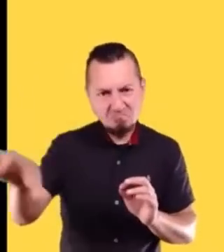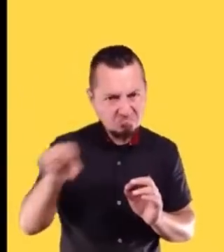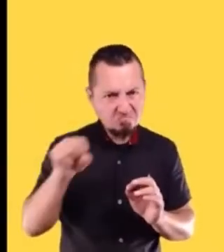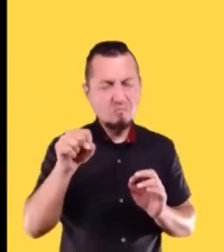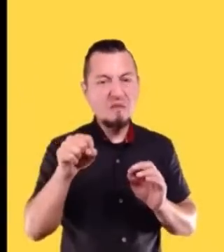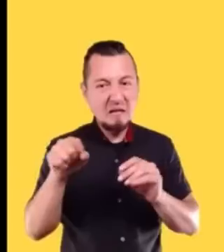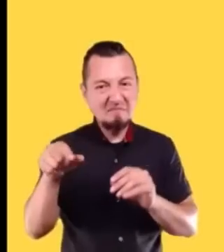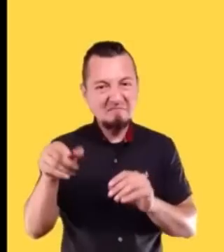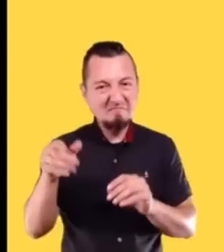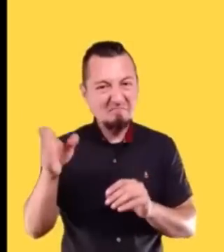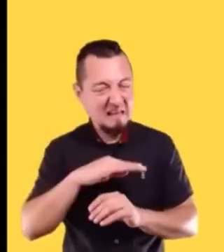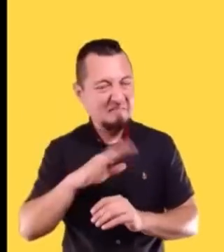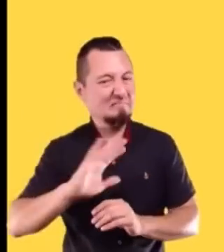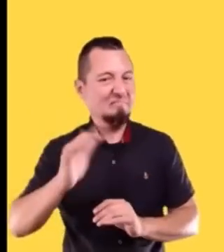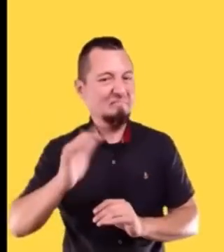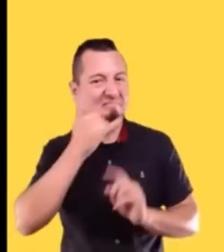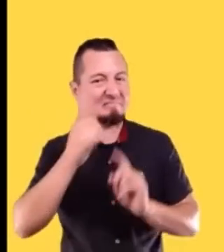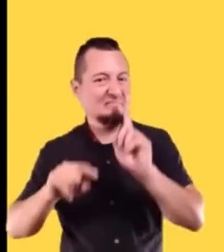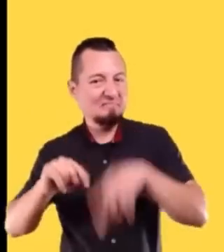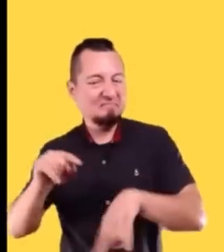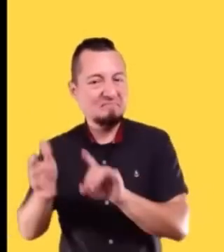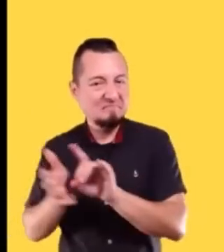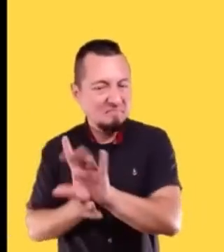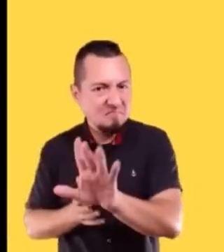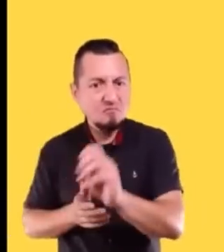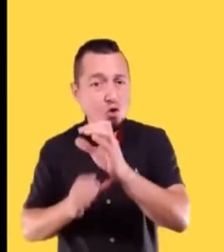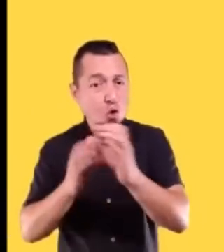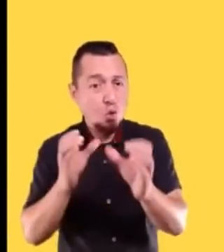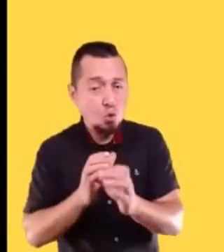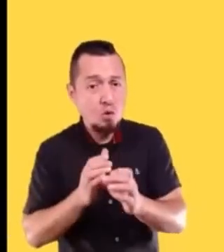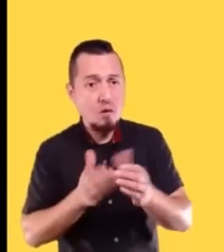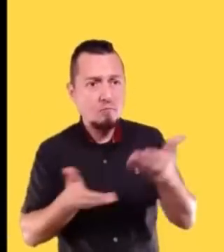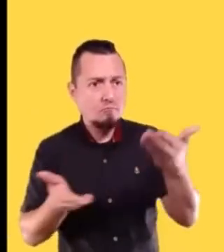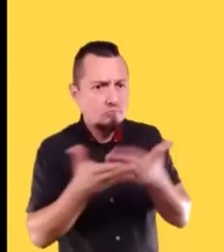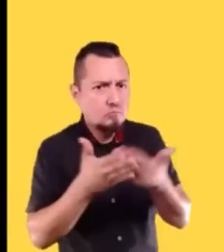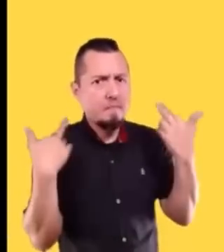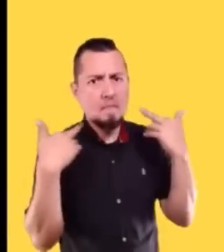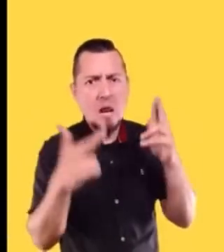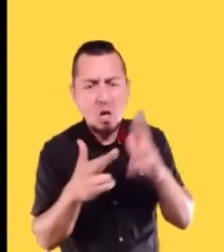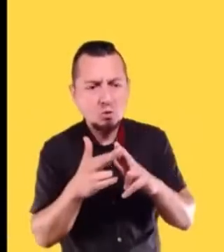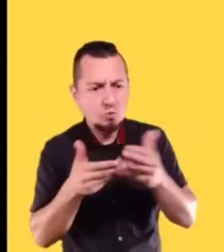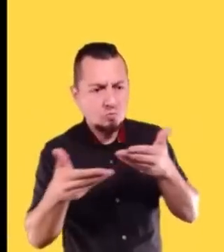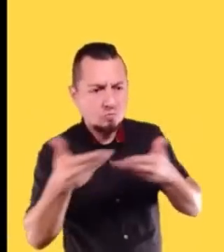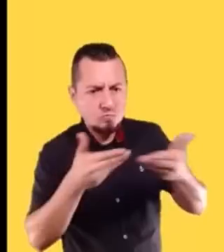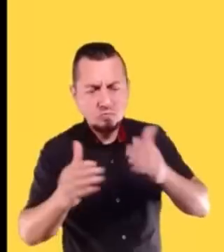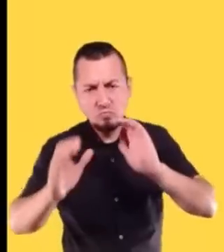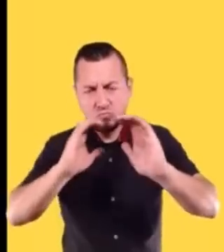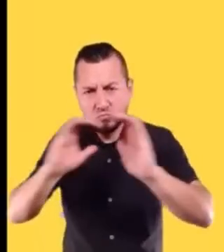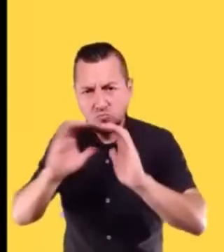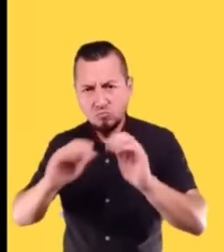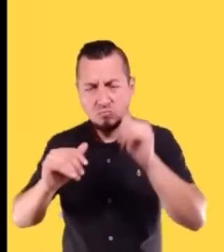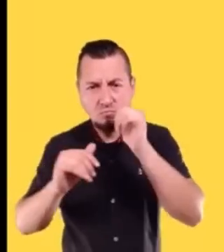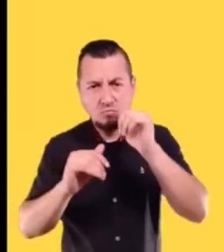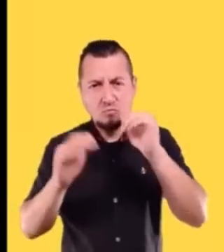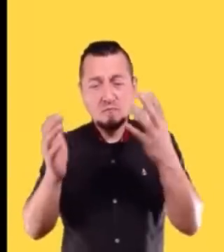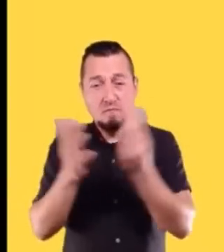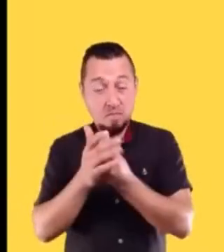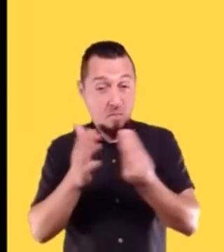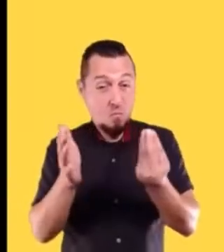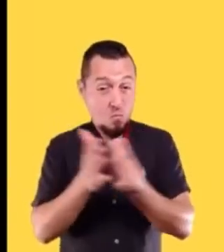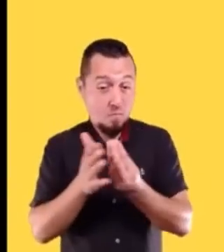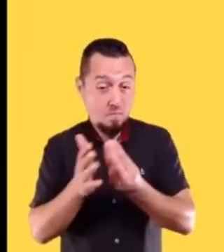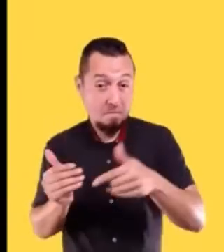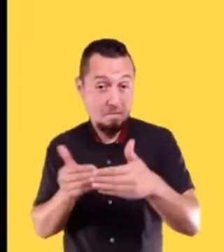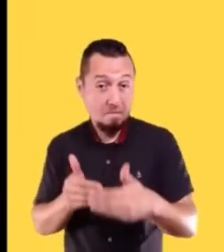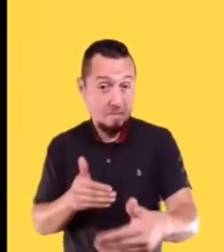acompañada de especialistas, pero también escuchando a los maestros. Estamos por arrancar la capacitación de docentes a partir del 21 y